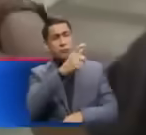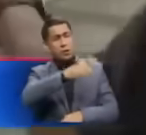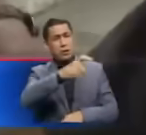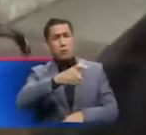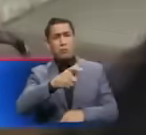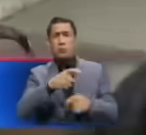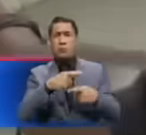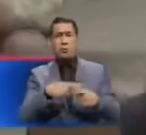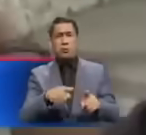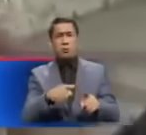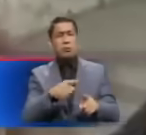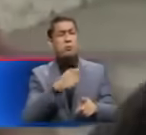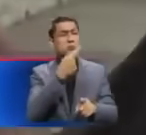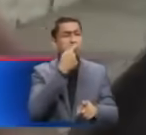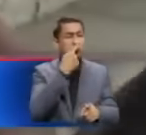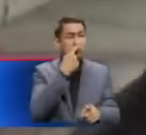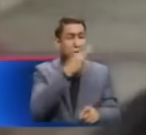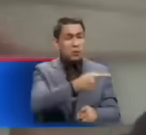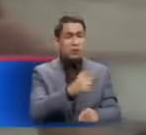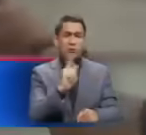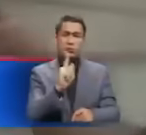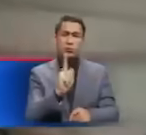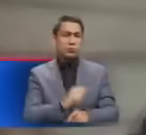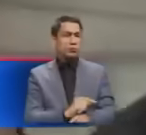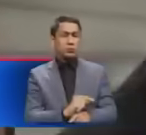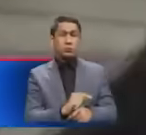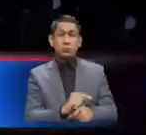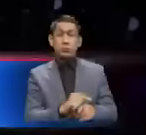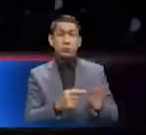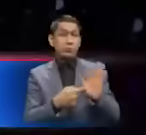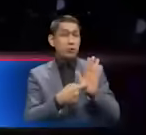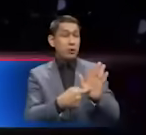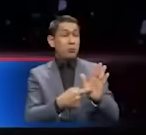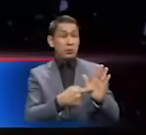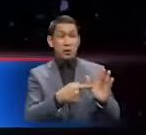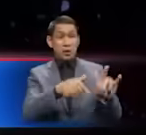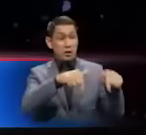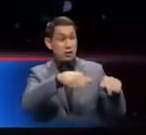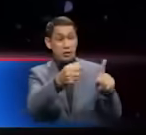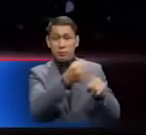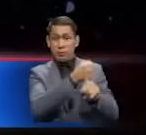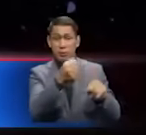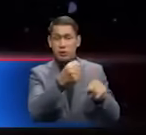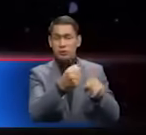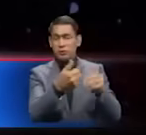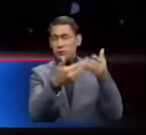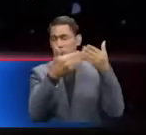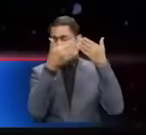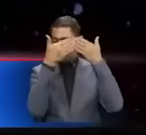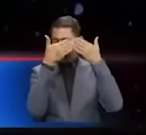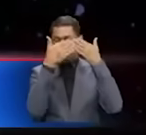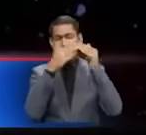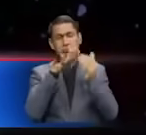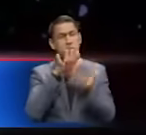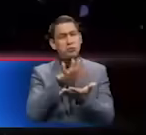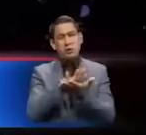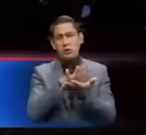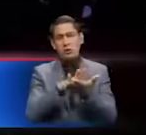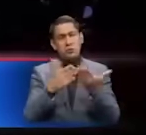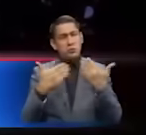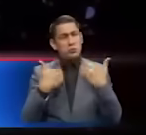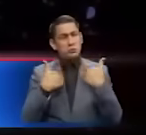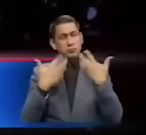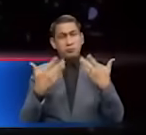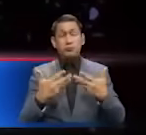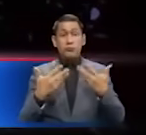quien vive su vida, si la gente mata, haga lo que sea, yo. Hay que salir con cuidado, porque ahorita, puchica, hay que mirar para